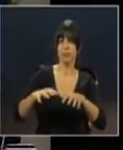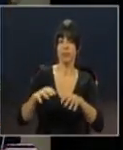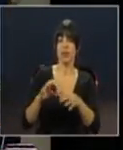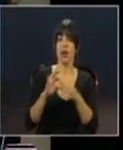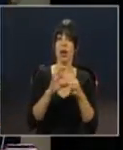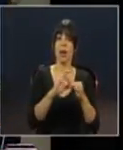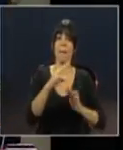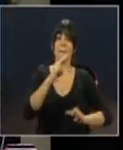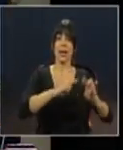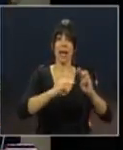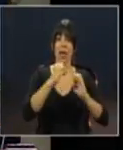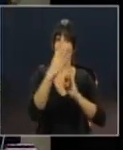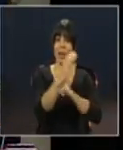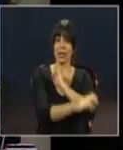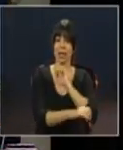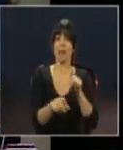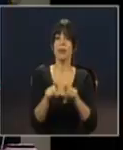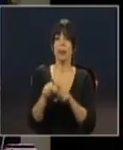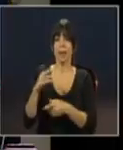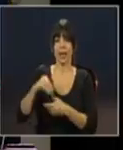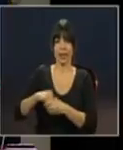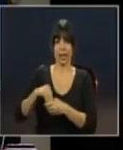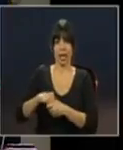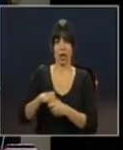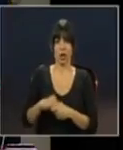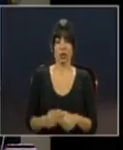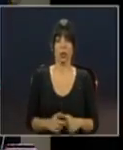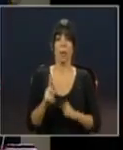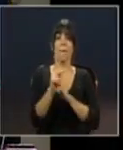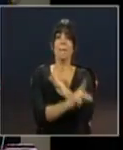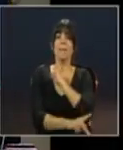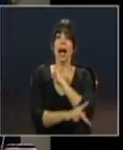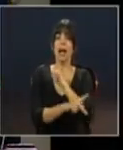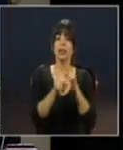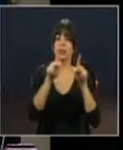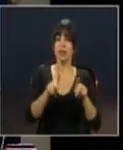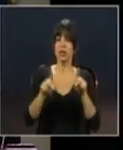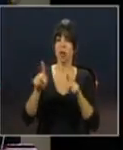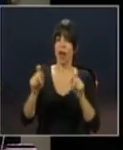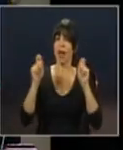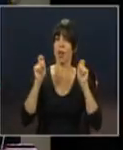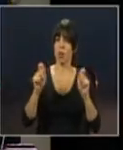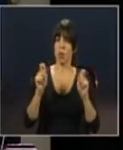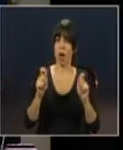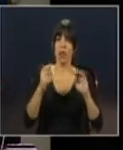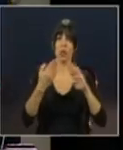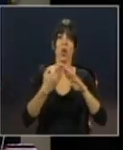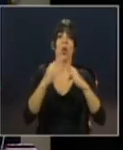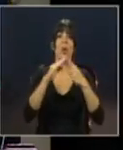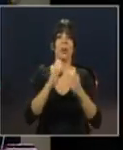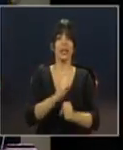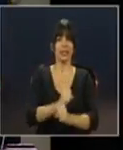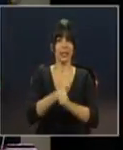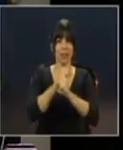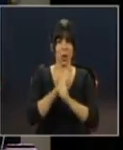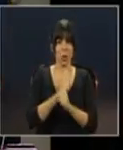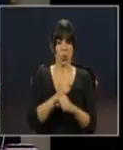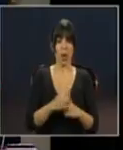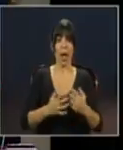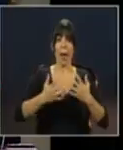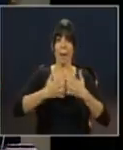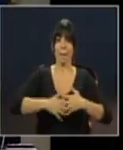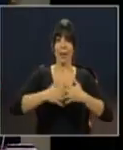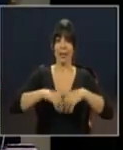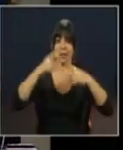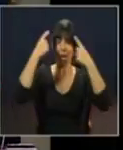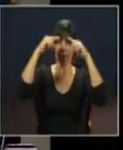a los mercados externos como internos. Una patria de habitantes educados, de comunidades seguras, de empresas